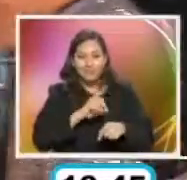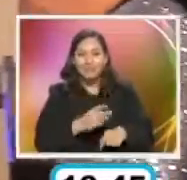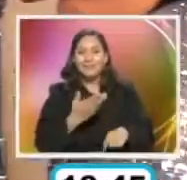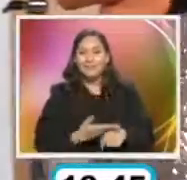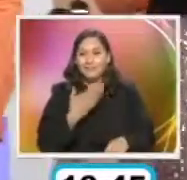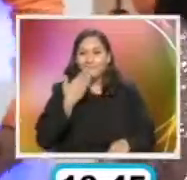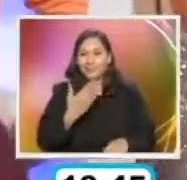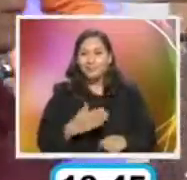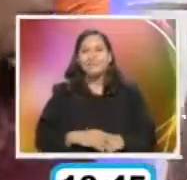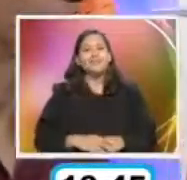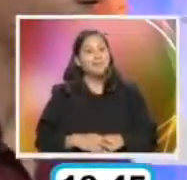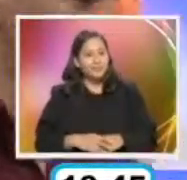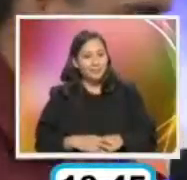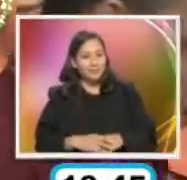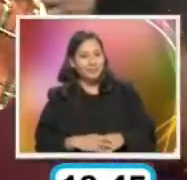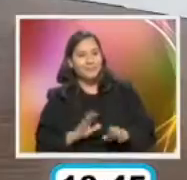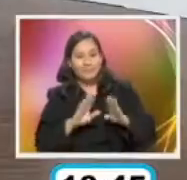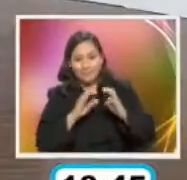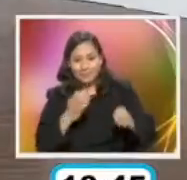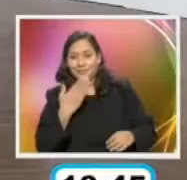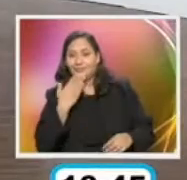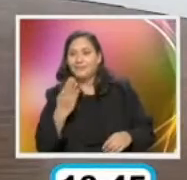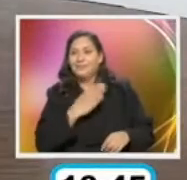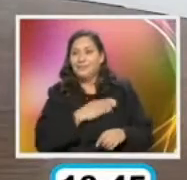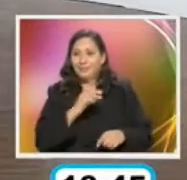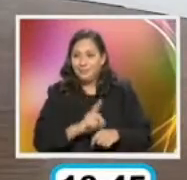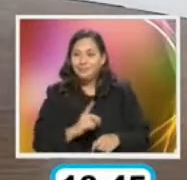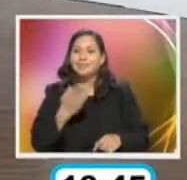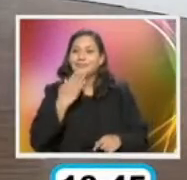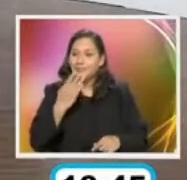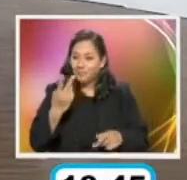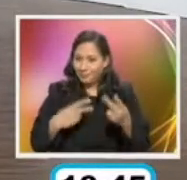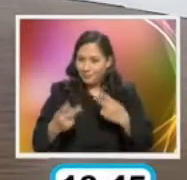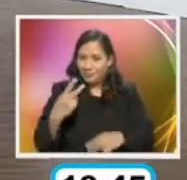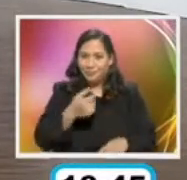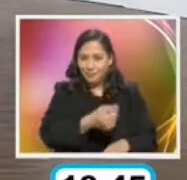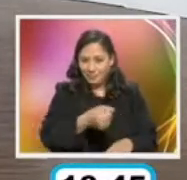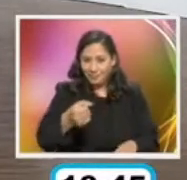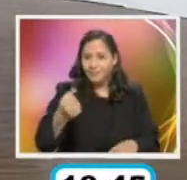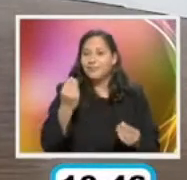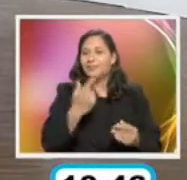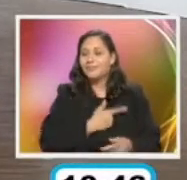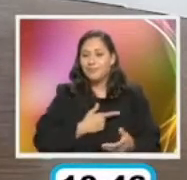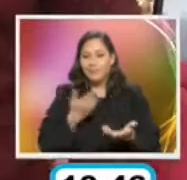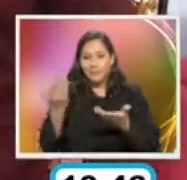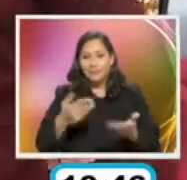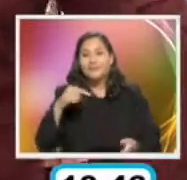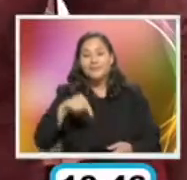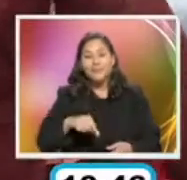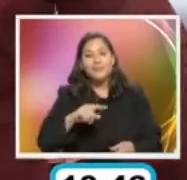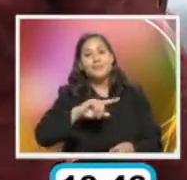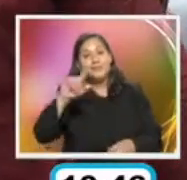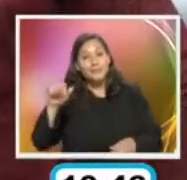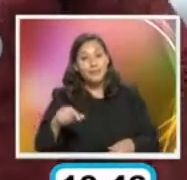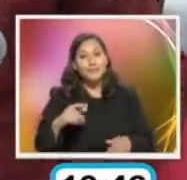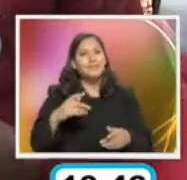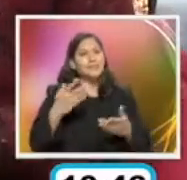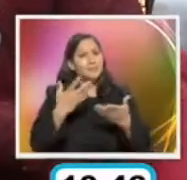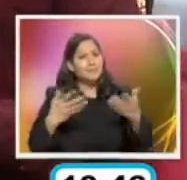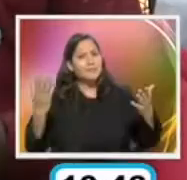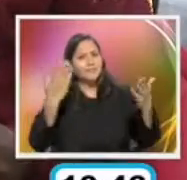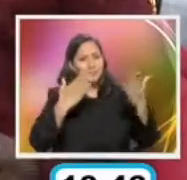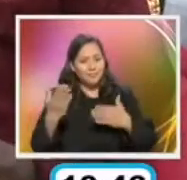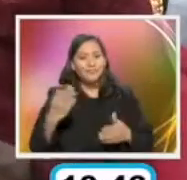bien. ¿Cómo están le va? todos? Bien, buenos días, muy bien, bienvenidos. muy bien. Qué gusto tenerlos acá después de un gran